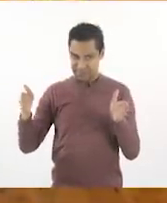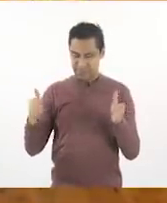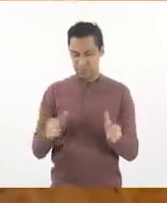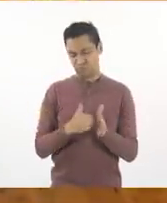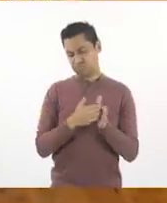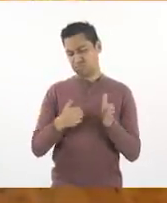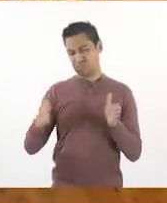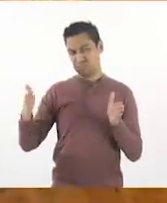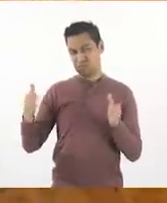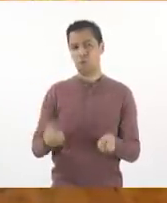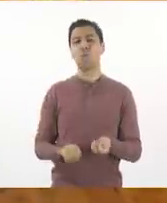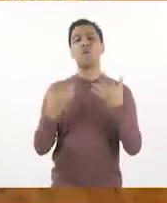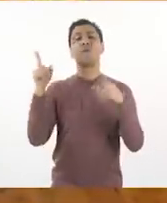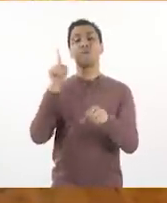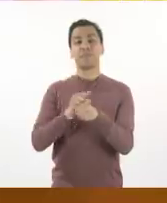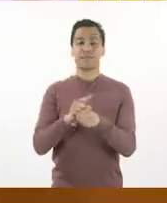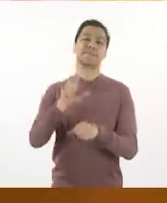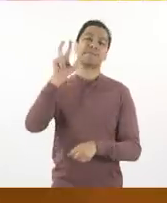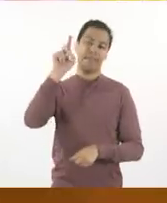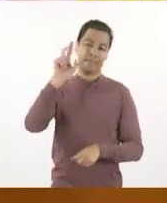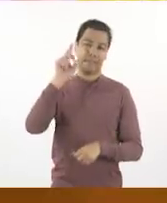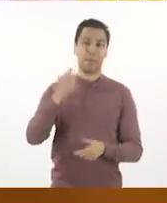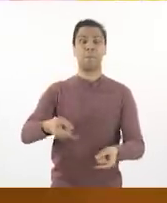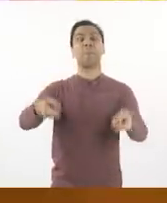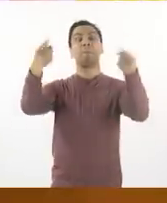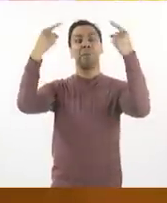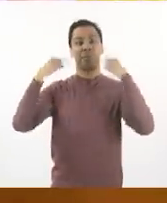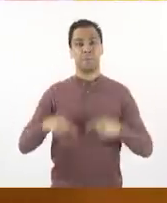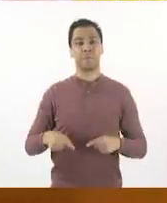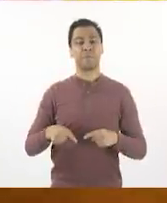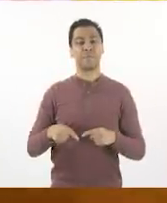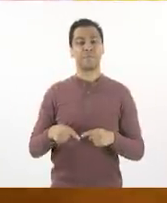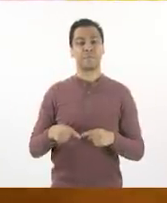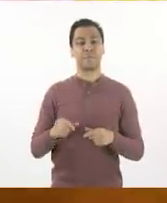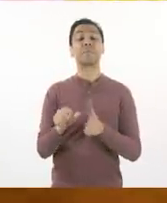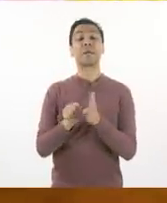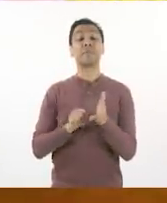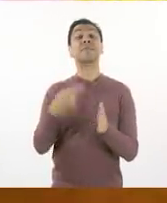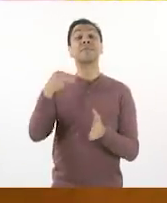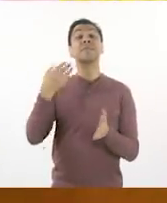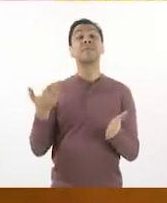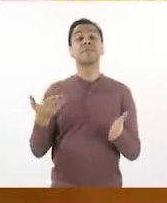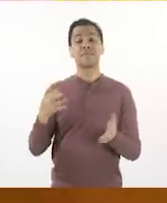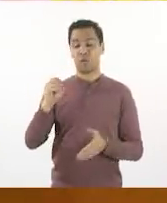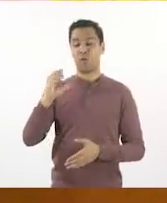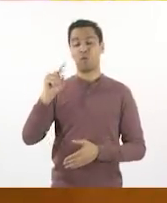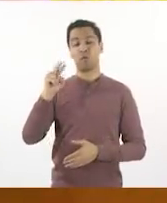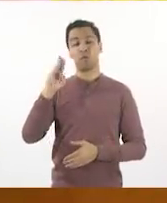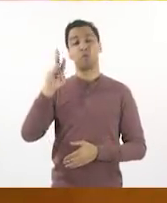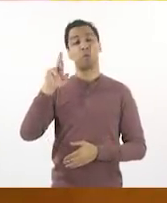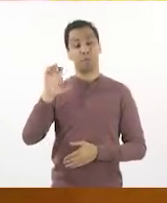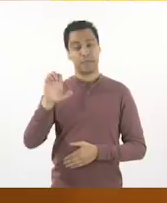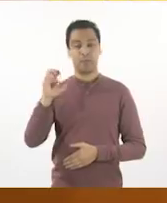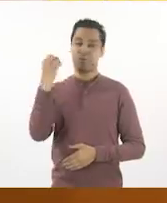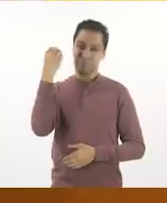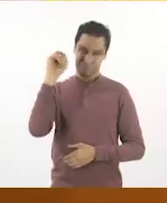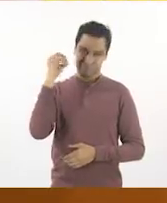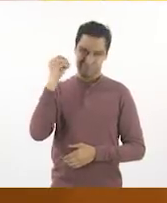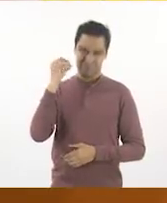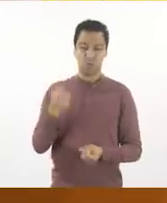días. 30 días. Nos vamos al siguiente... mes, se llama... Octubre. Octubre, y